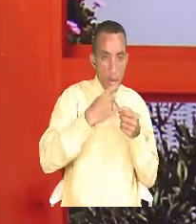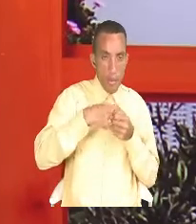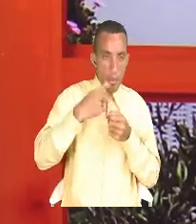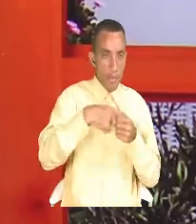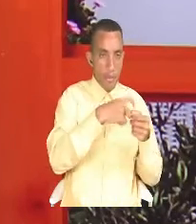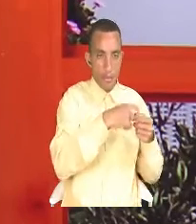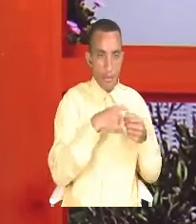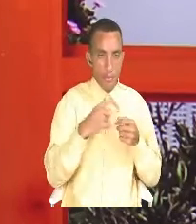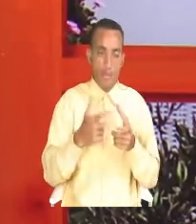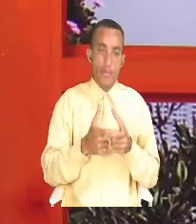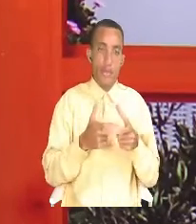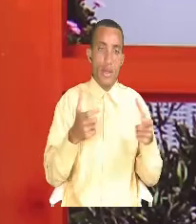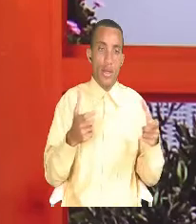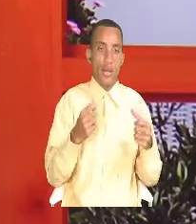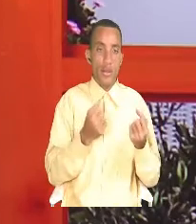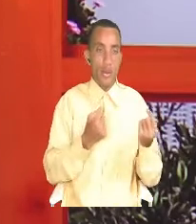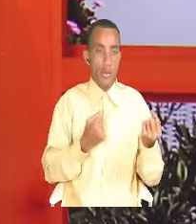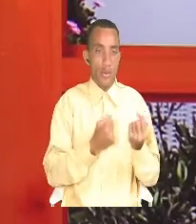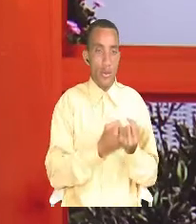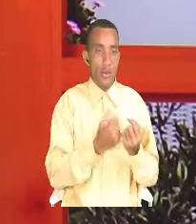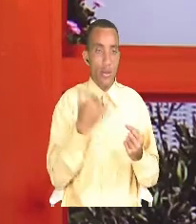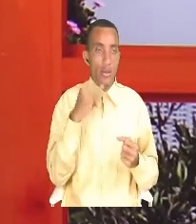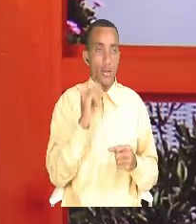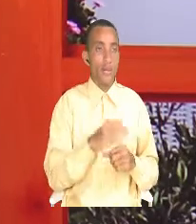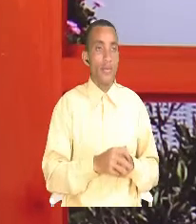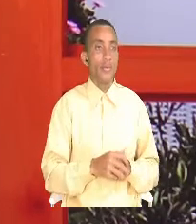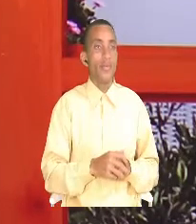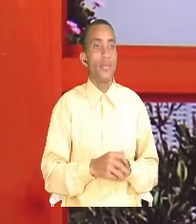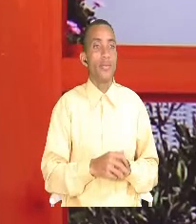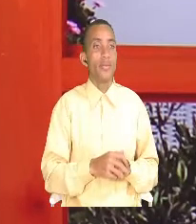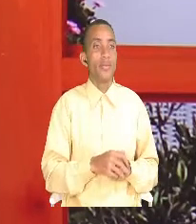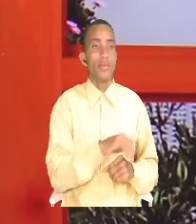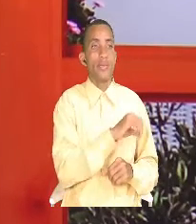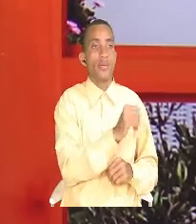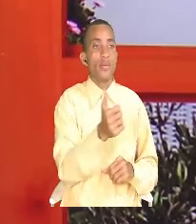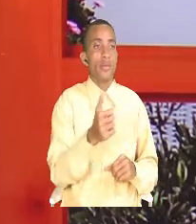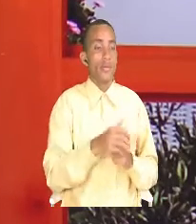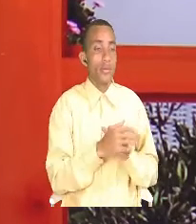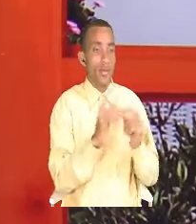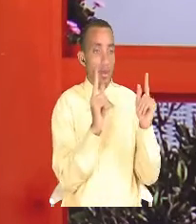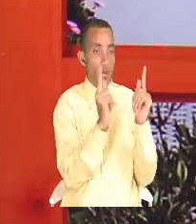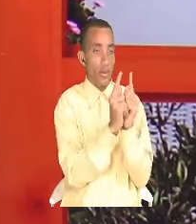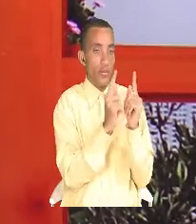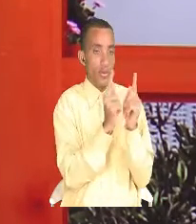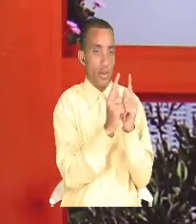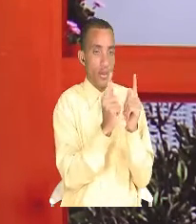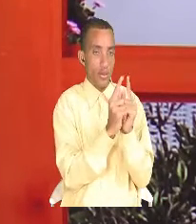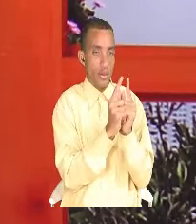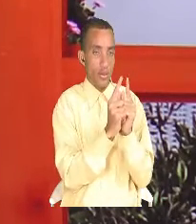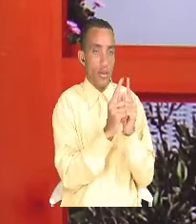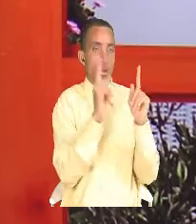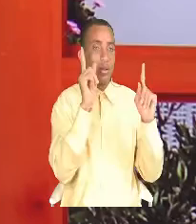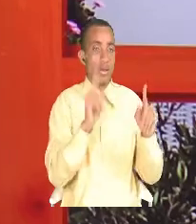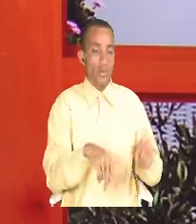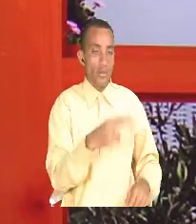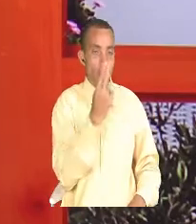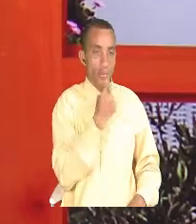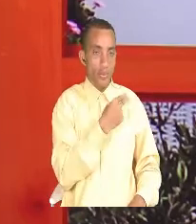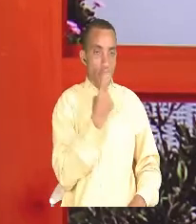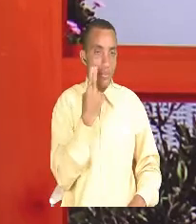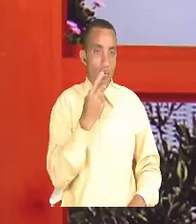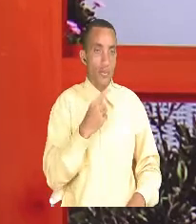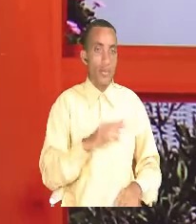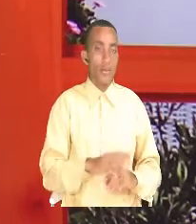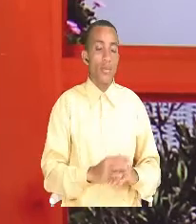se sientan apoyados en ese sentido con el spa. De igual manera, la caja también se compromete con ellos a que